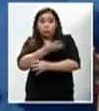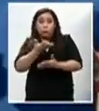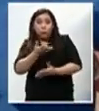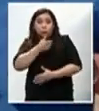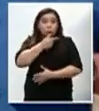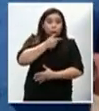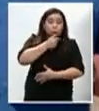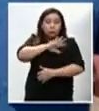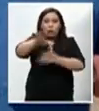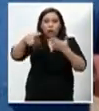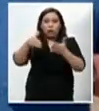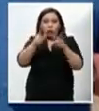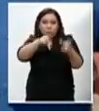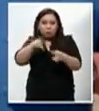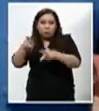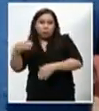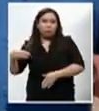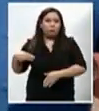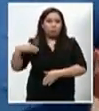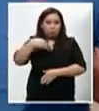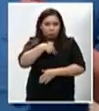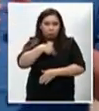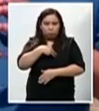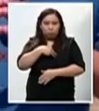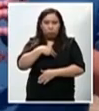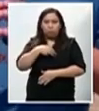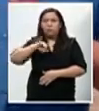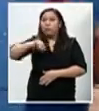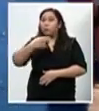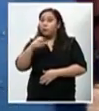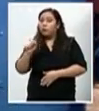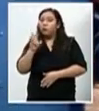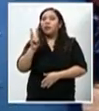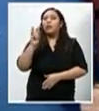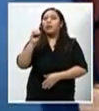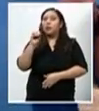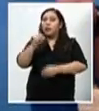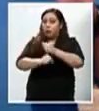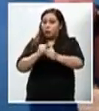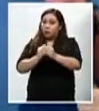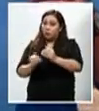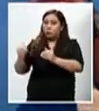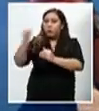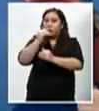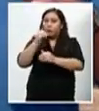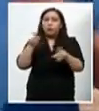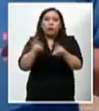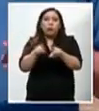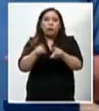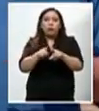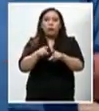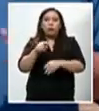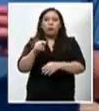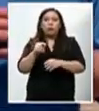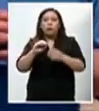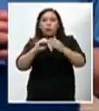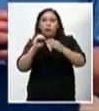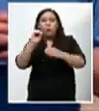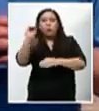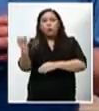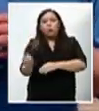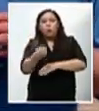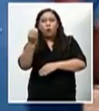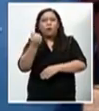a todos los afiliados al seguro, que son mayores de 60 años, y a los menores de 60 que tienen por lo menos una